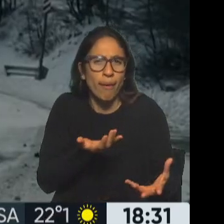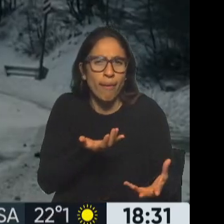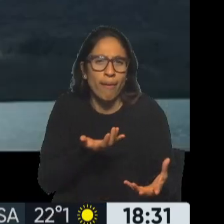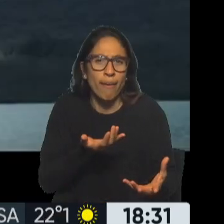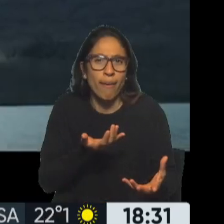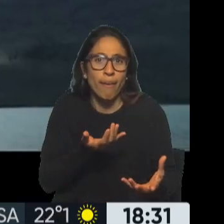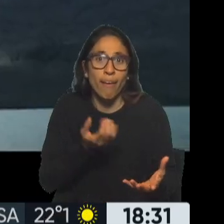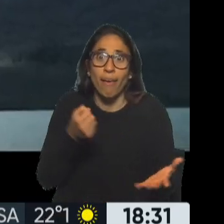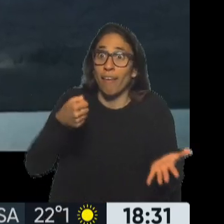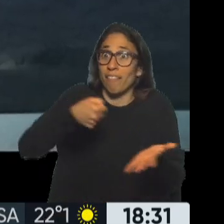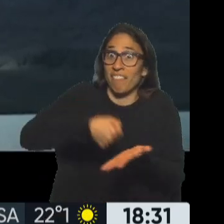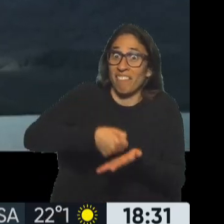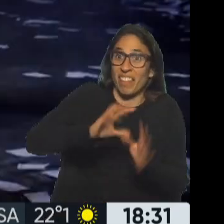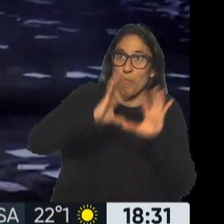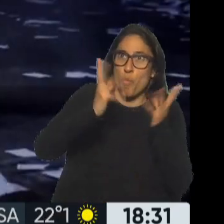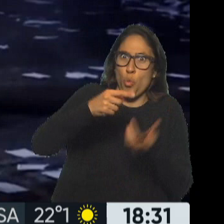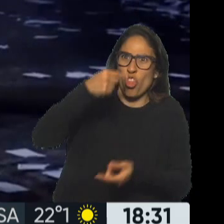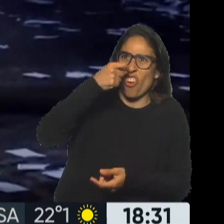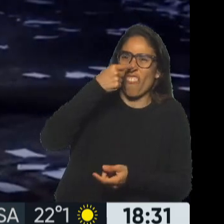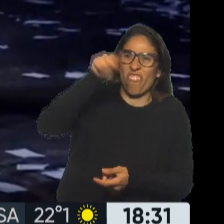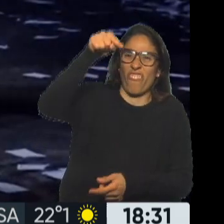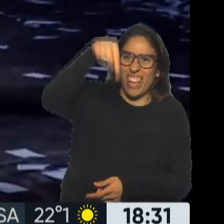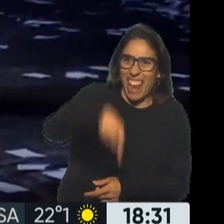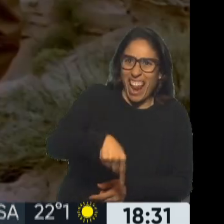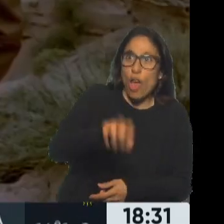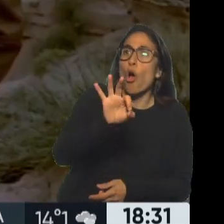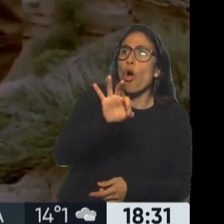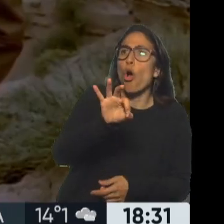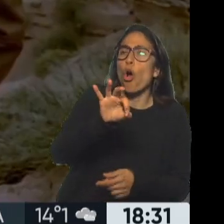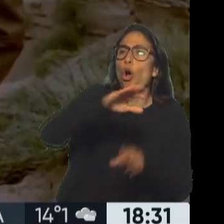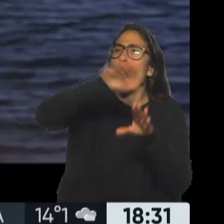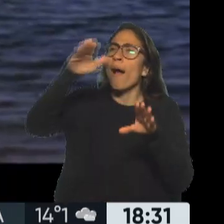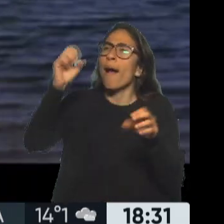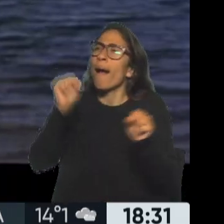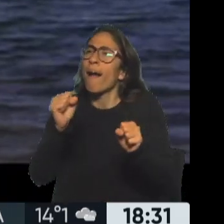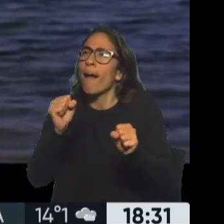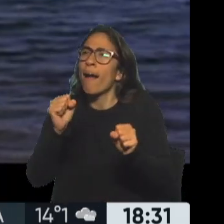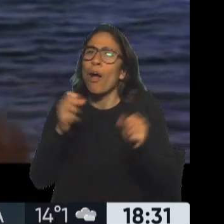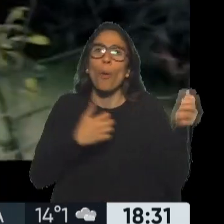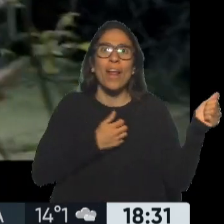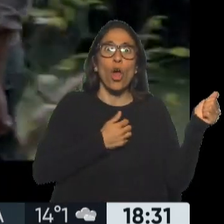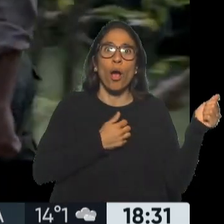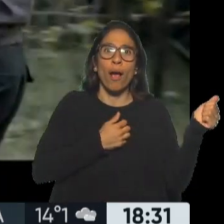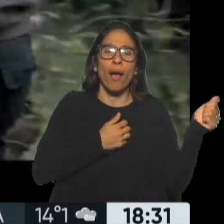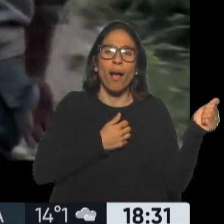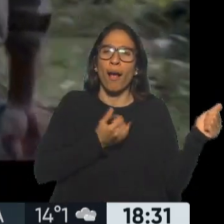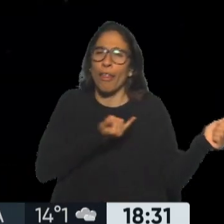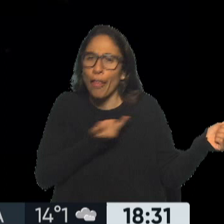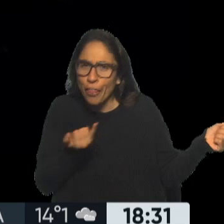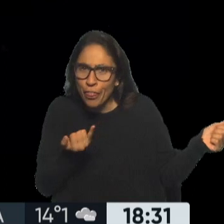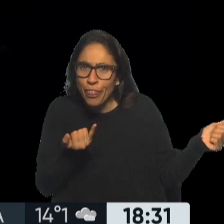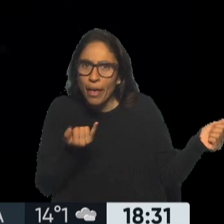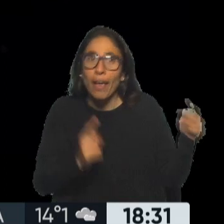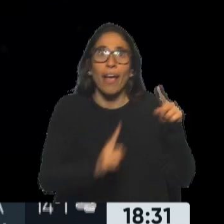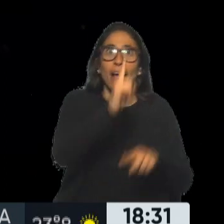mundo? ¿O en un glaciar? ¿O en una milonga? ¿En la puna? ¿En la costa? ¿En un parque nacional? ¿O